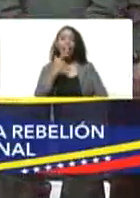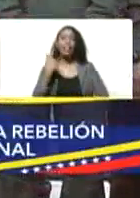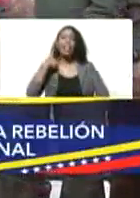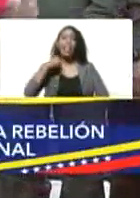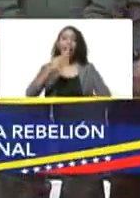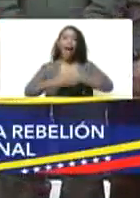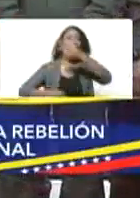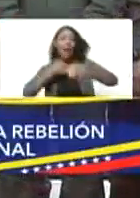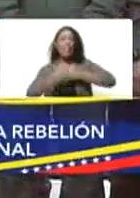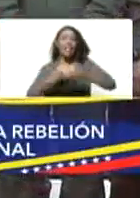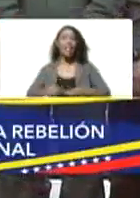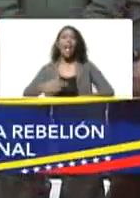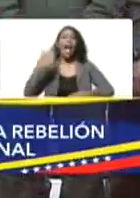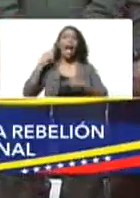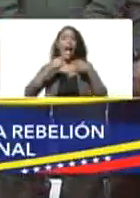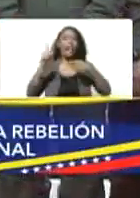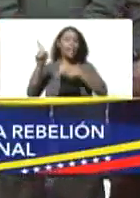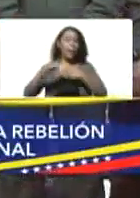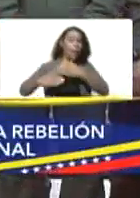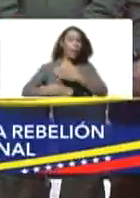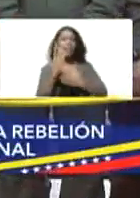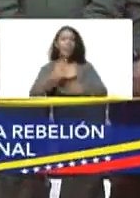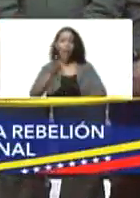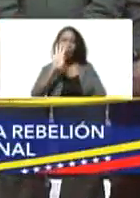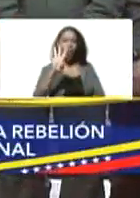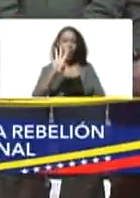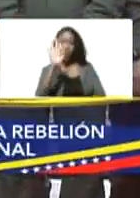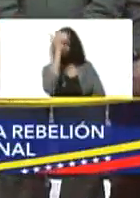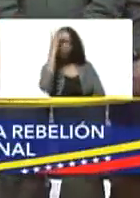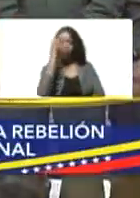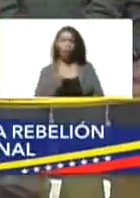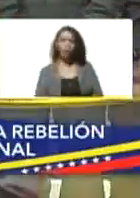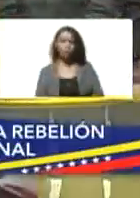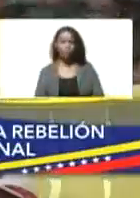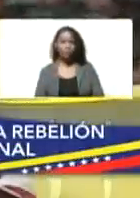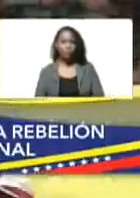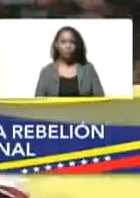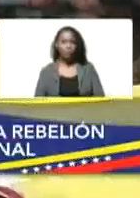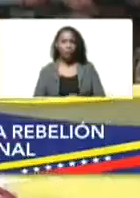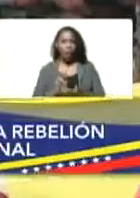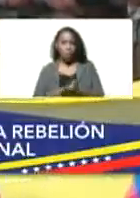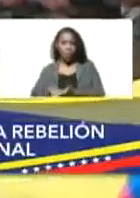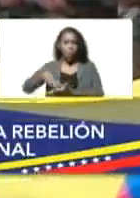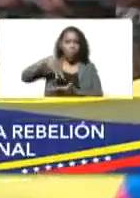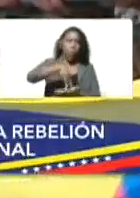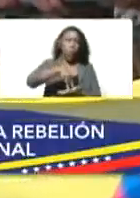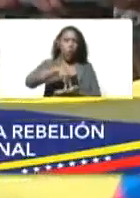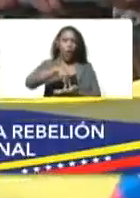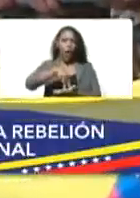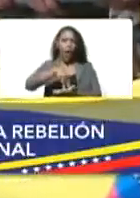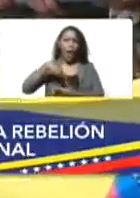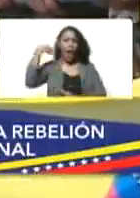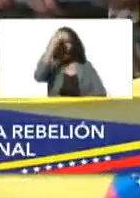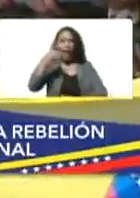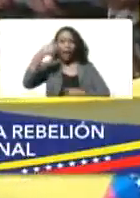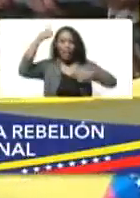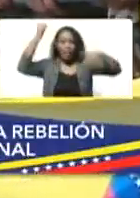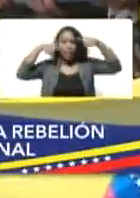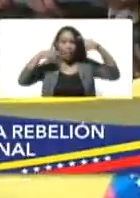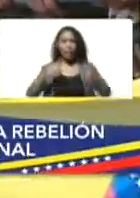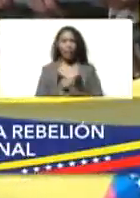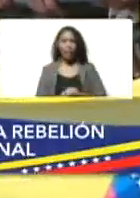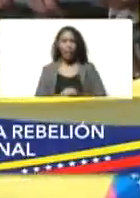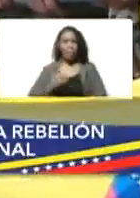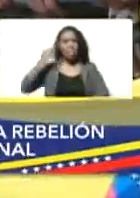que hacer, y aquel amanecer del 4 de febrero resucitó en la cara de Chávez, en